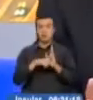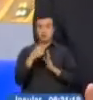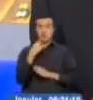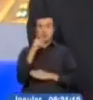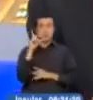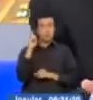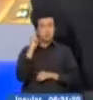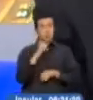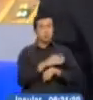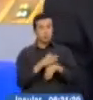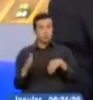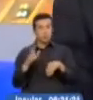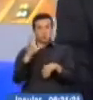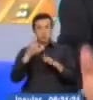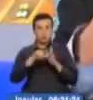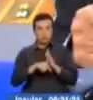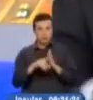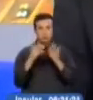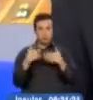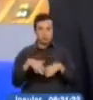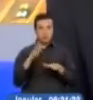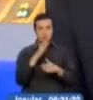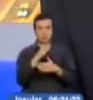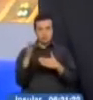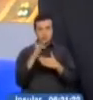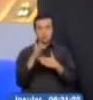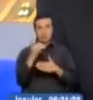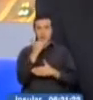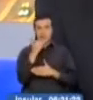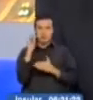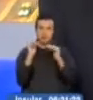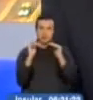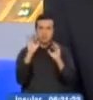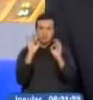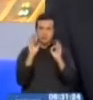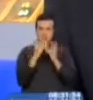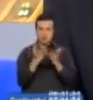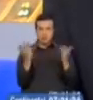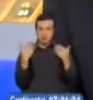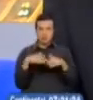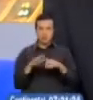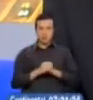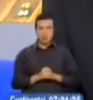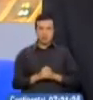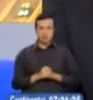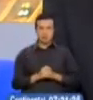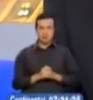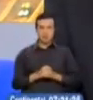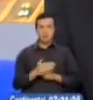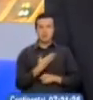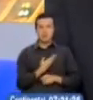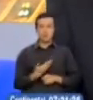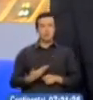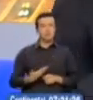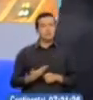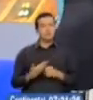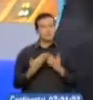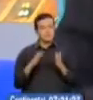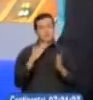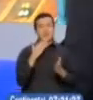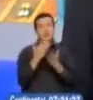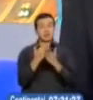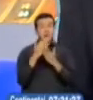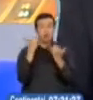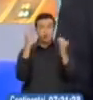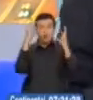dijo, no tanto, apenas 3 minutos. Estaba dentro del margen de error, negrito. Bueno, esto fue Pensamiento Crítico, soy Carlos Rabascal, un fuerte abrazo. Los